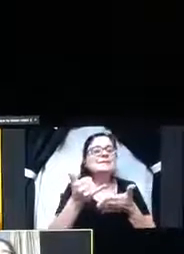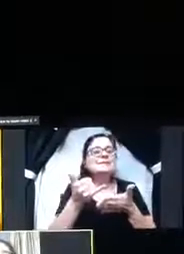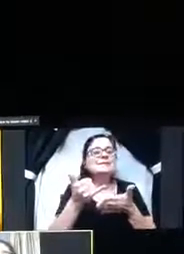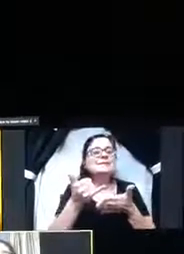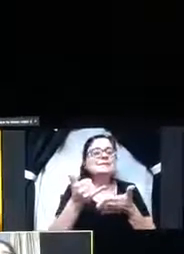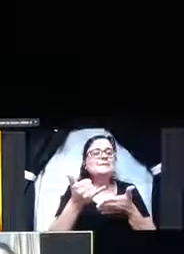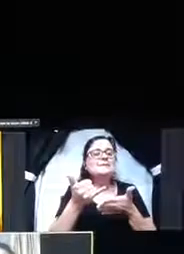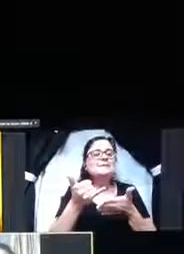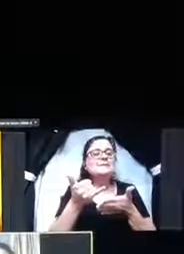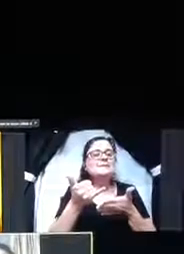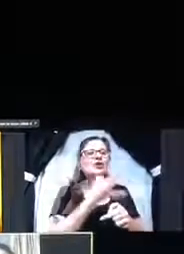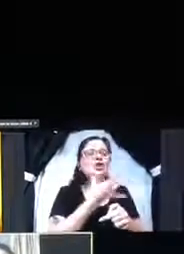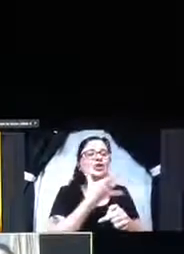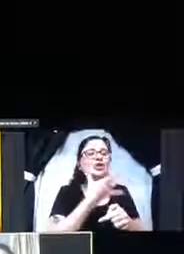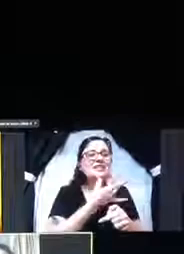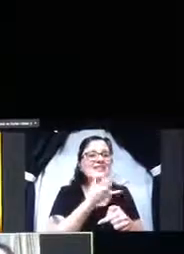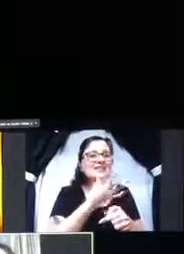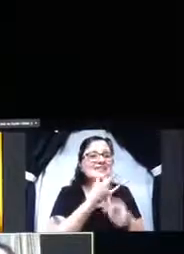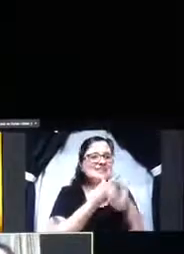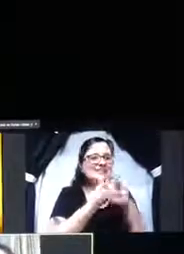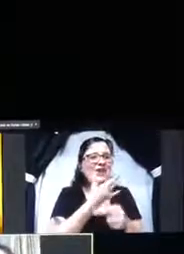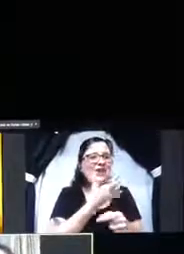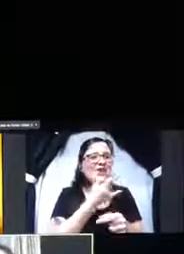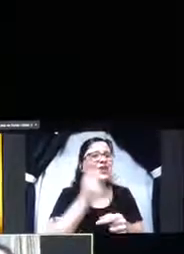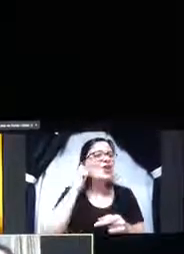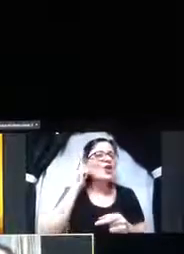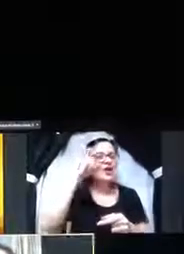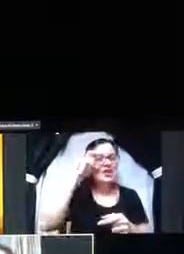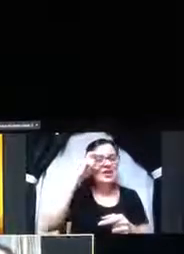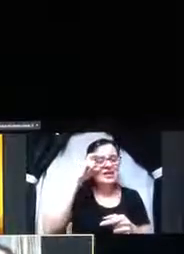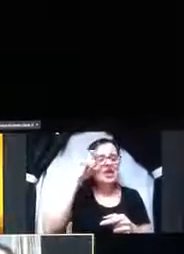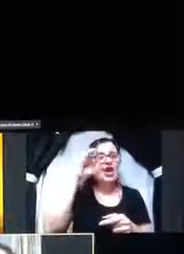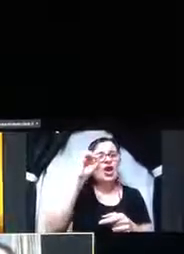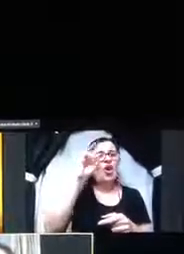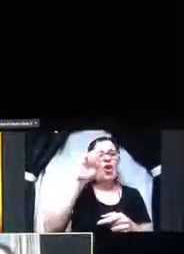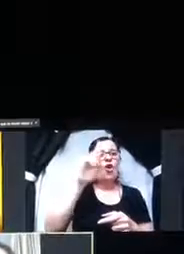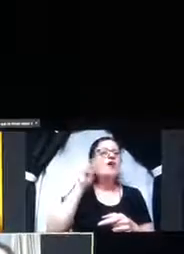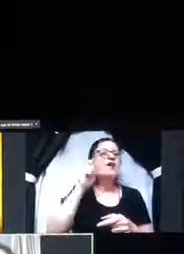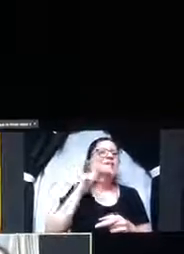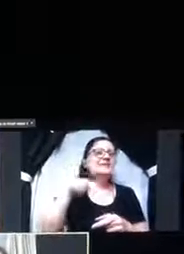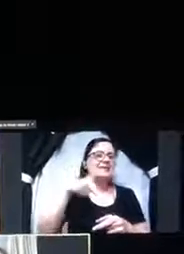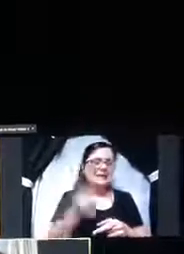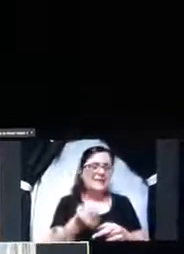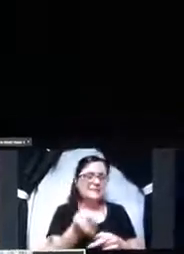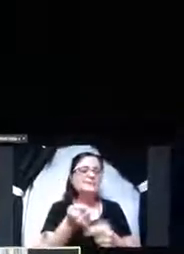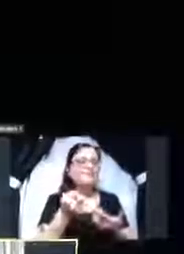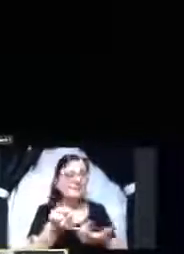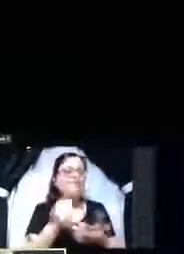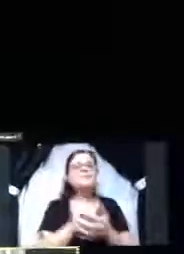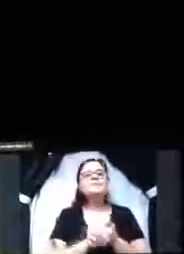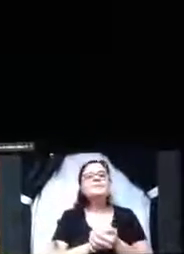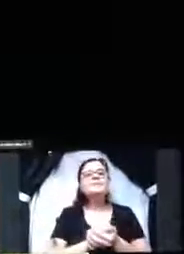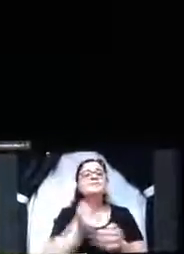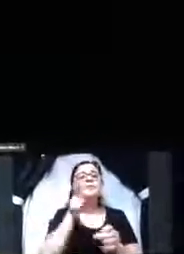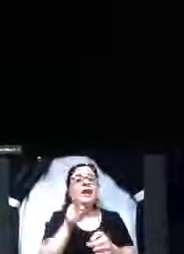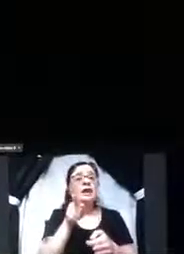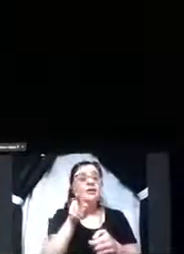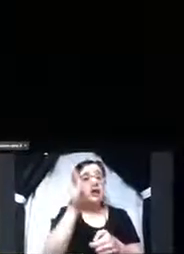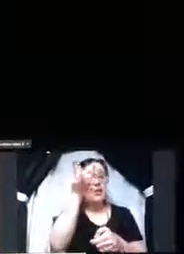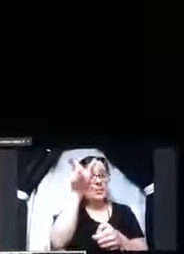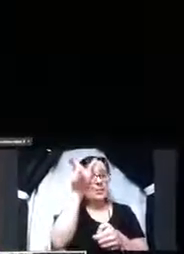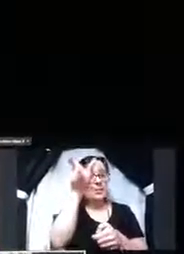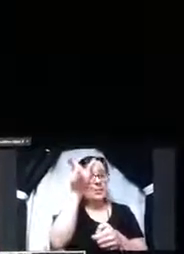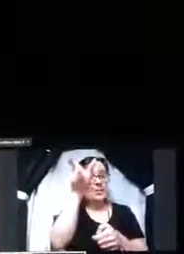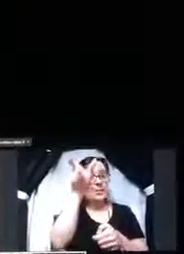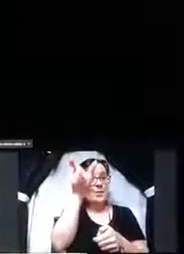quien es la invitada de hoy, que Georgina, ahora quiero hacerte una súper breve introducción, porque es una